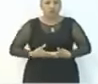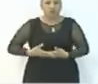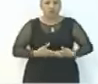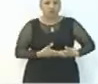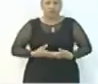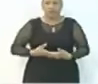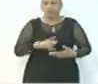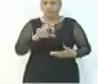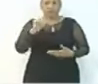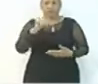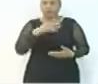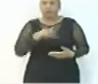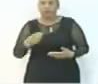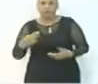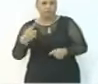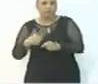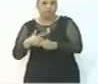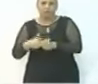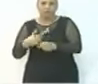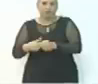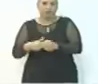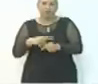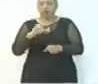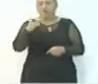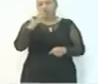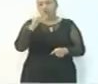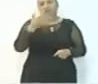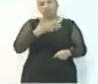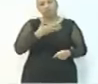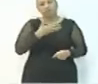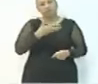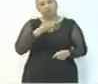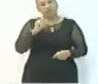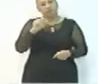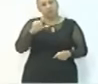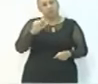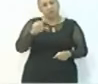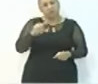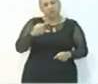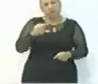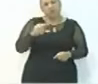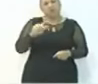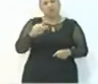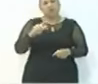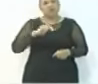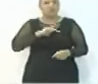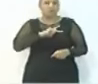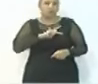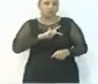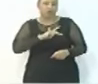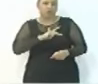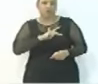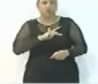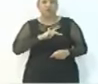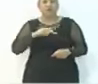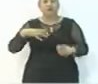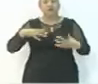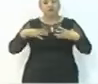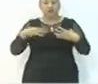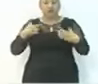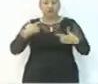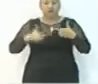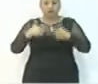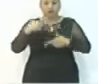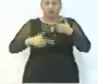con el virus y tampoco se ha encontrado evidencia del virus en la leche materna. En este